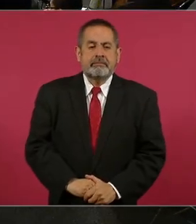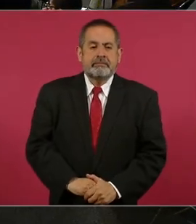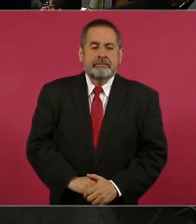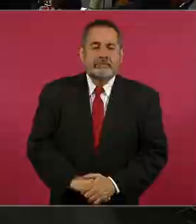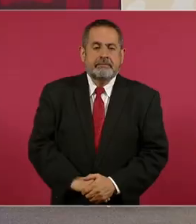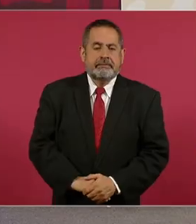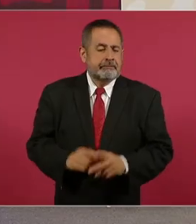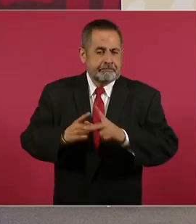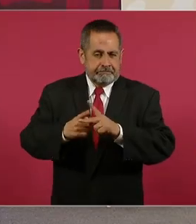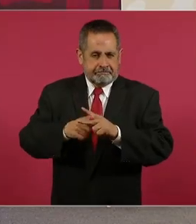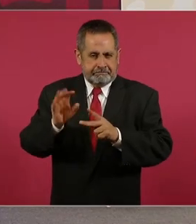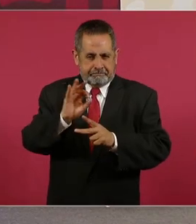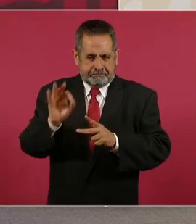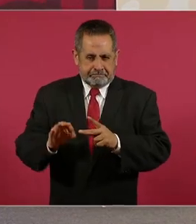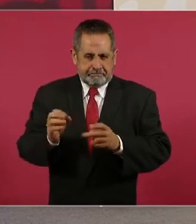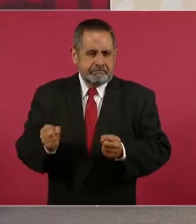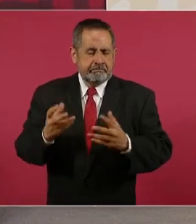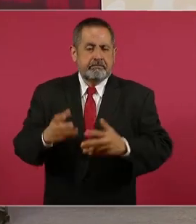En promedio.